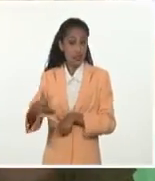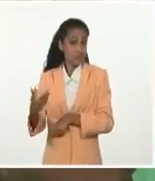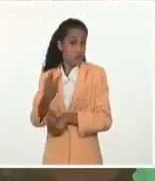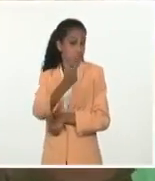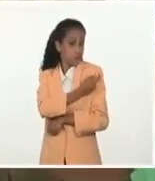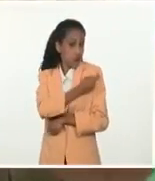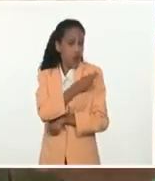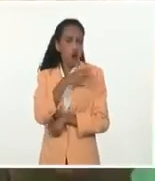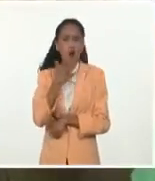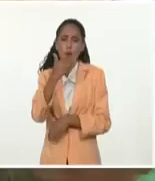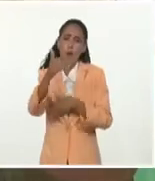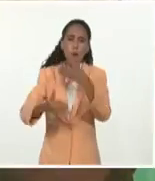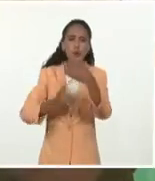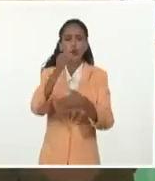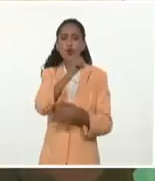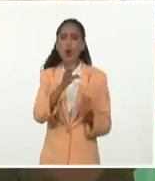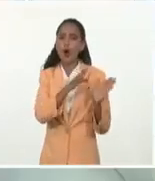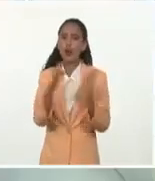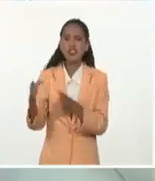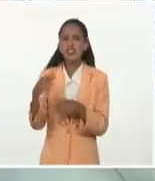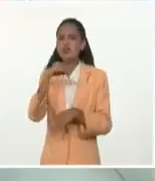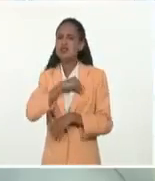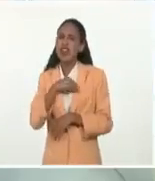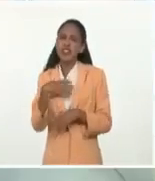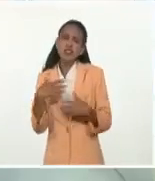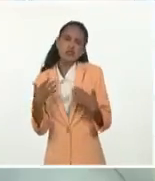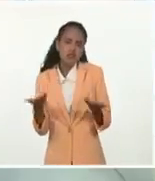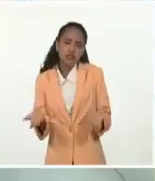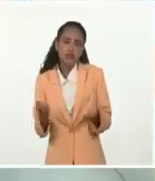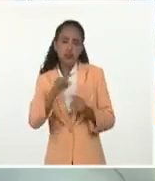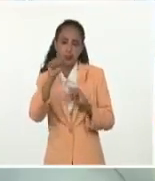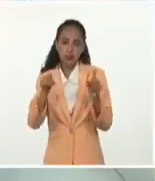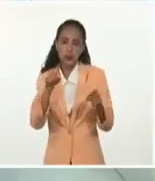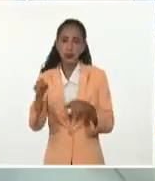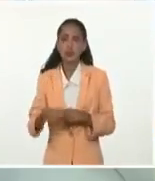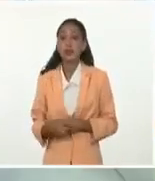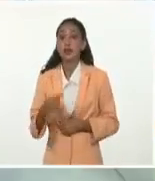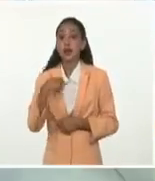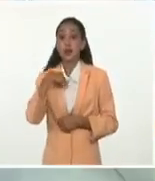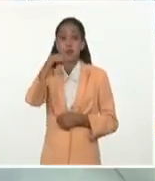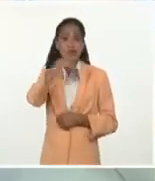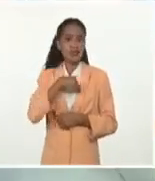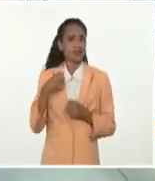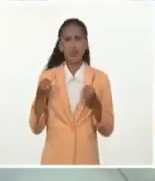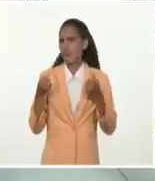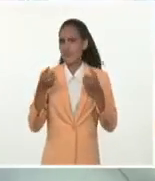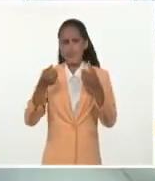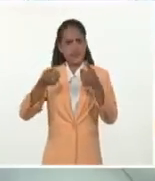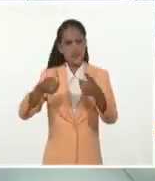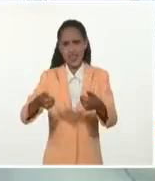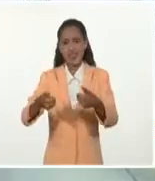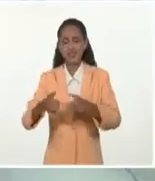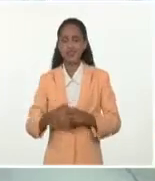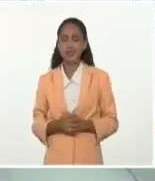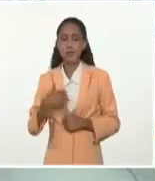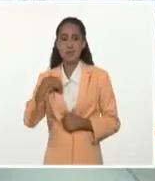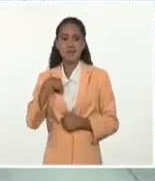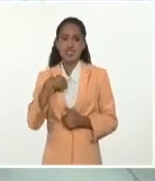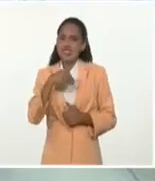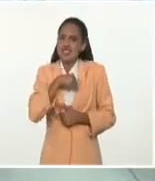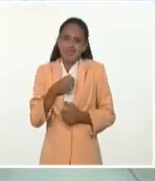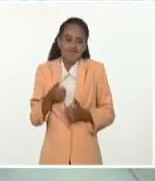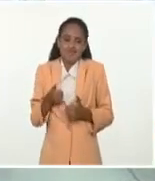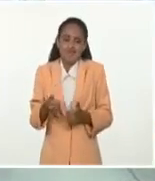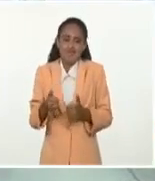acerca del proceso organizativo y cómo se sienten. Para mí una experiencia muy satisfactoria, muy complacida con que